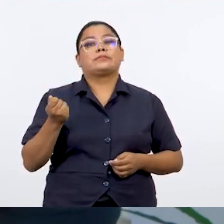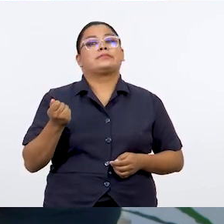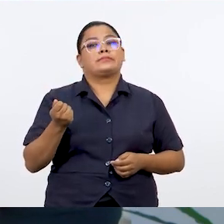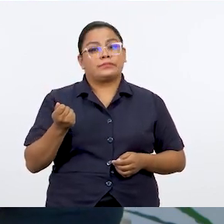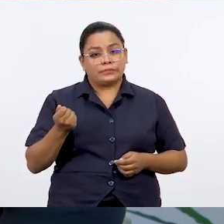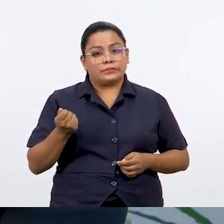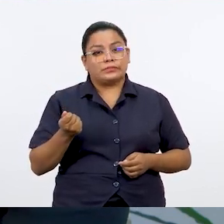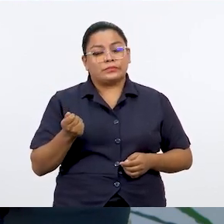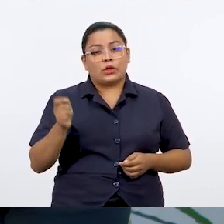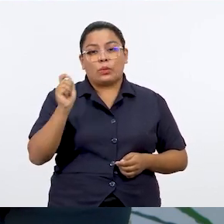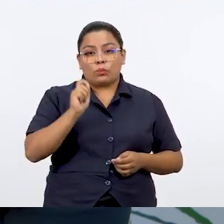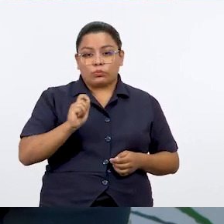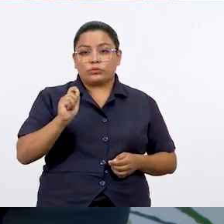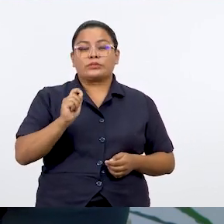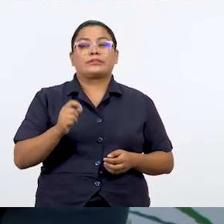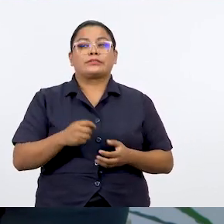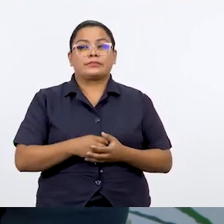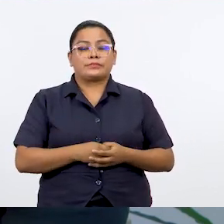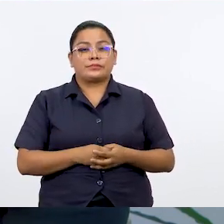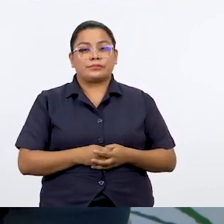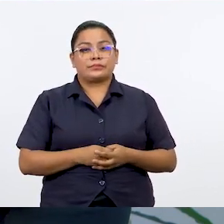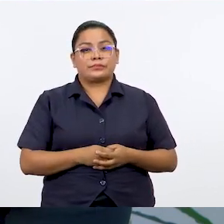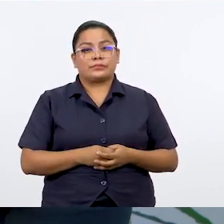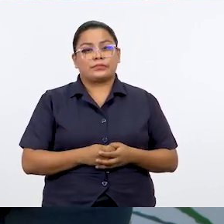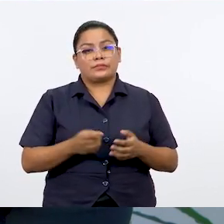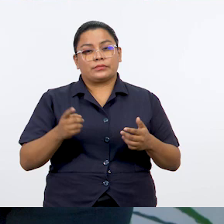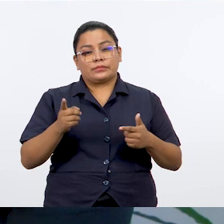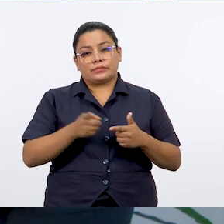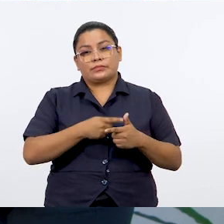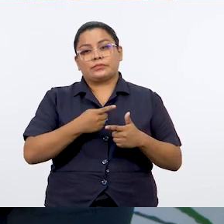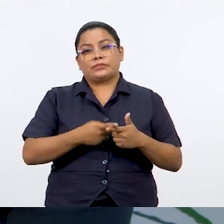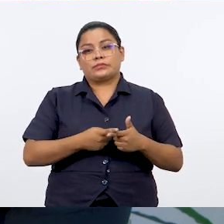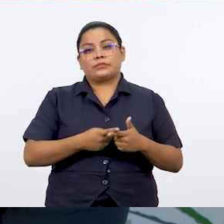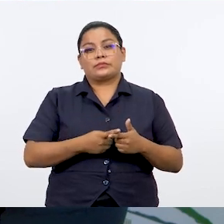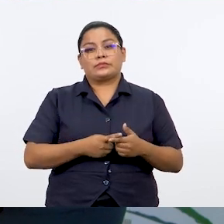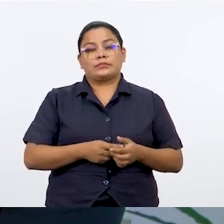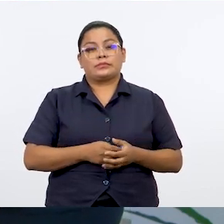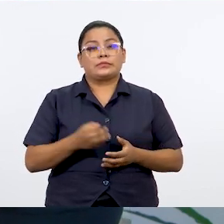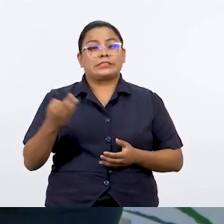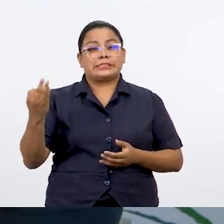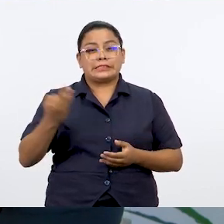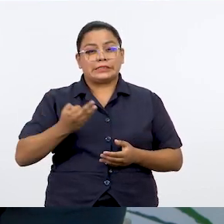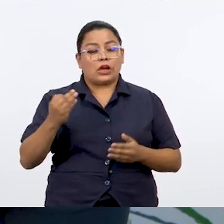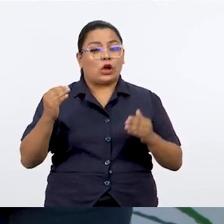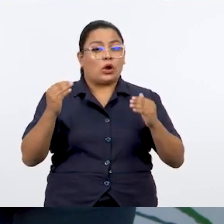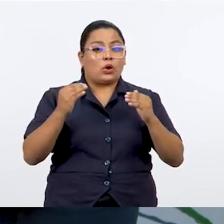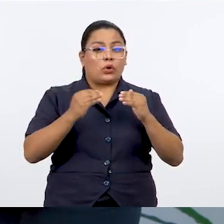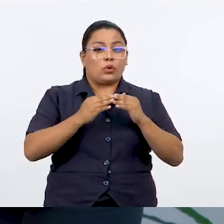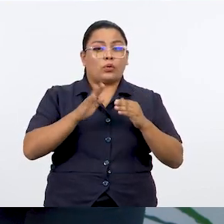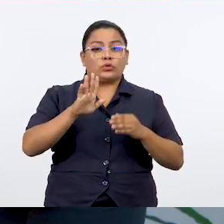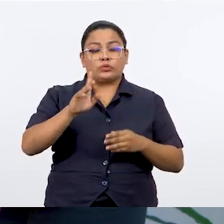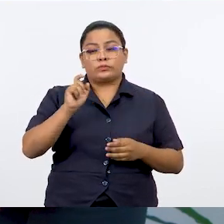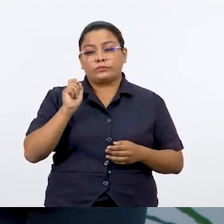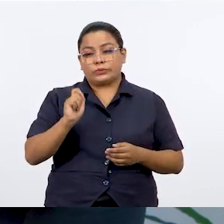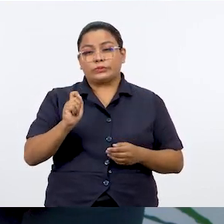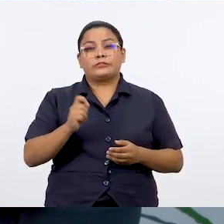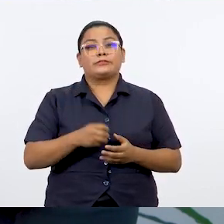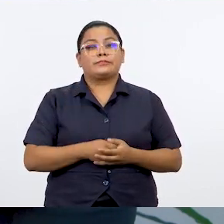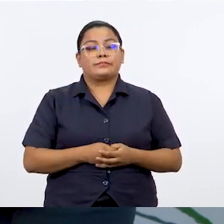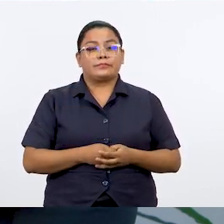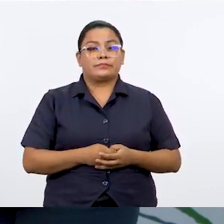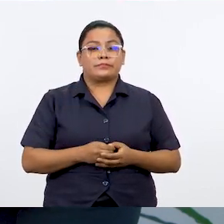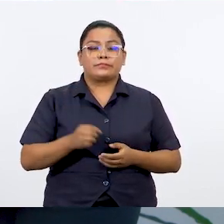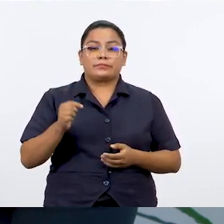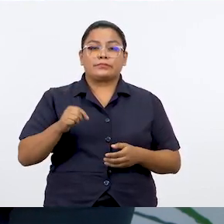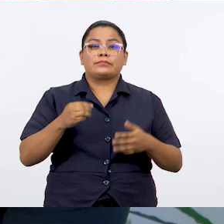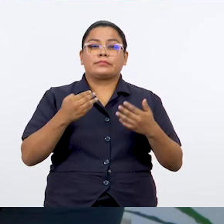vamos a trabajar con la parte decimal y por lo tanto el cociente es necesario que también tenga su punto.